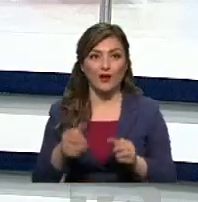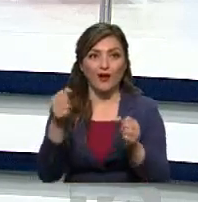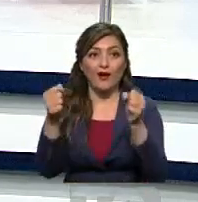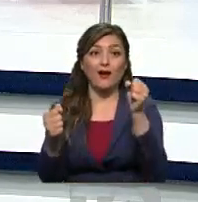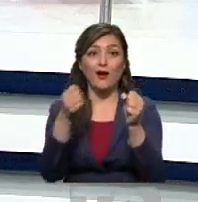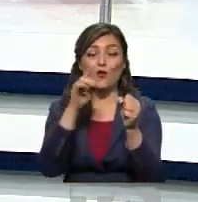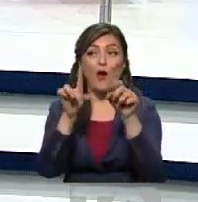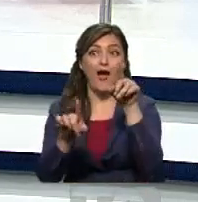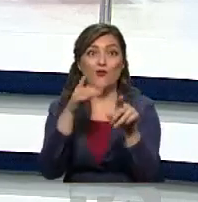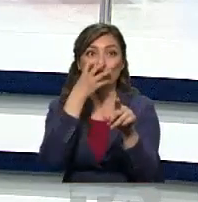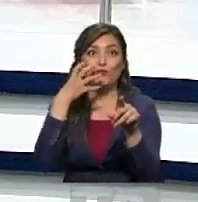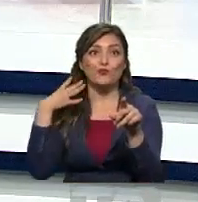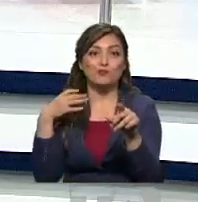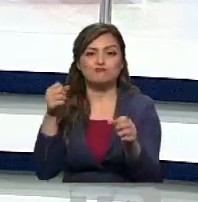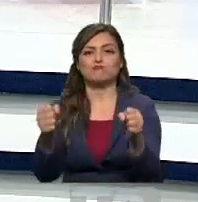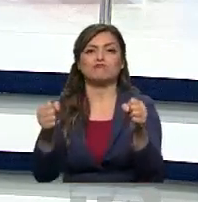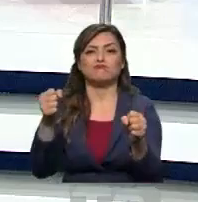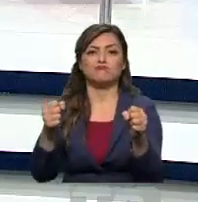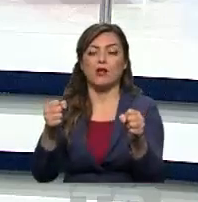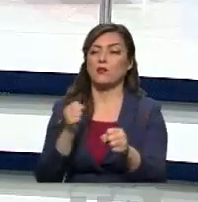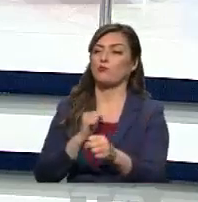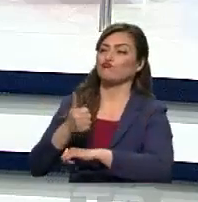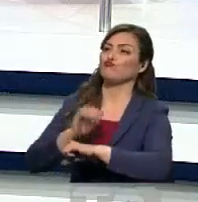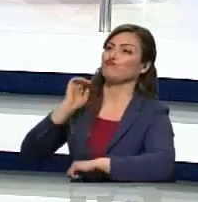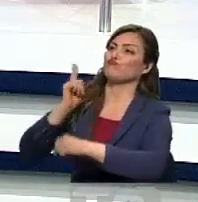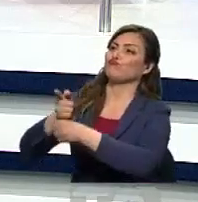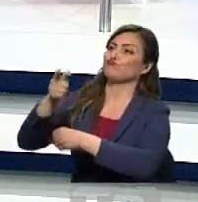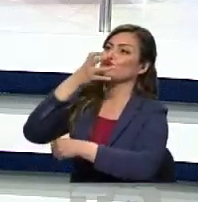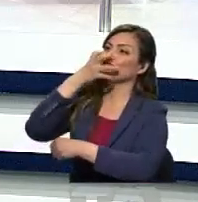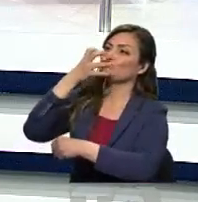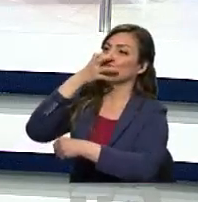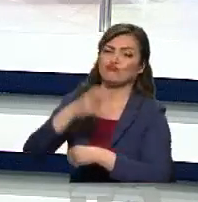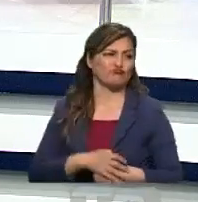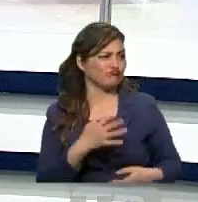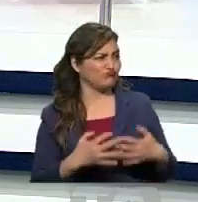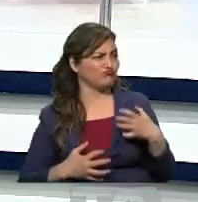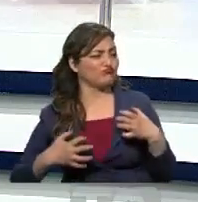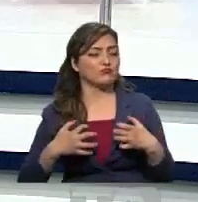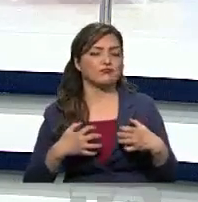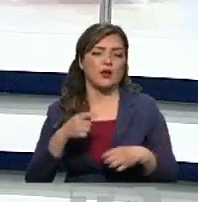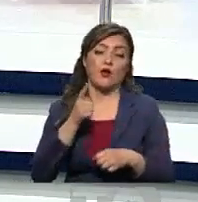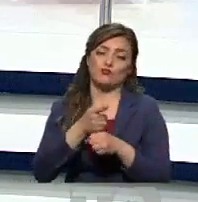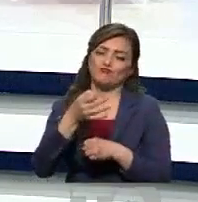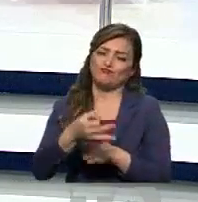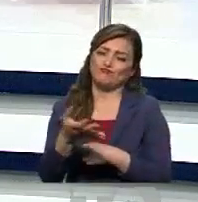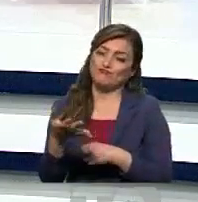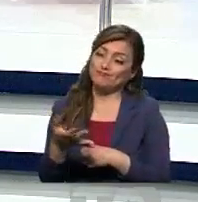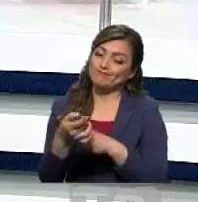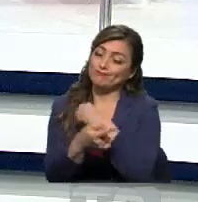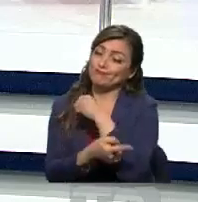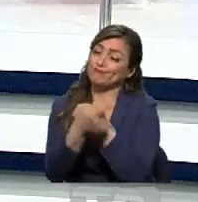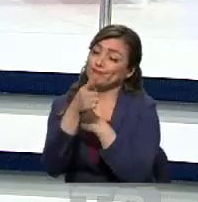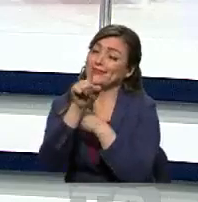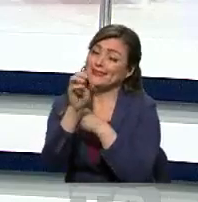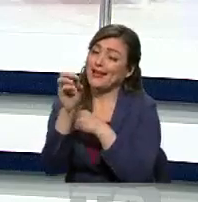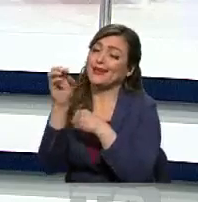vehículo, lo que genera malestar en algunos conductores, pero esa es la ordenanza, hay que cumplirla, si no, la sanción, recordemos, es de